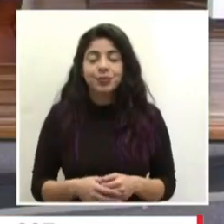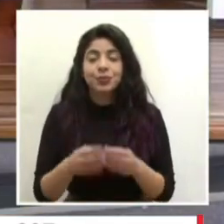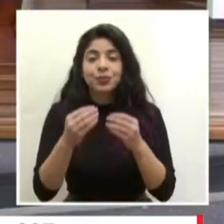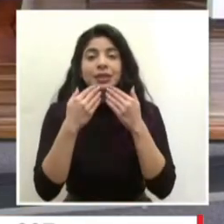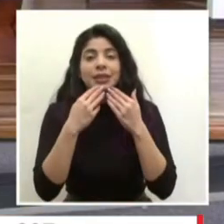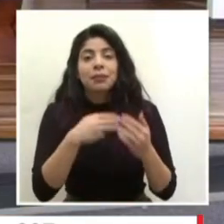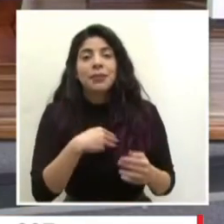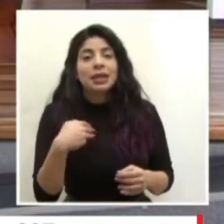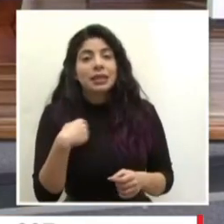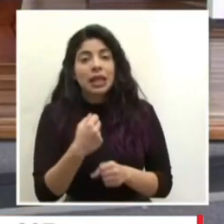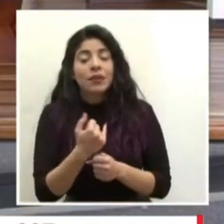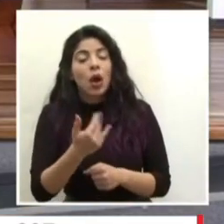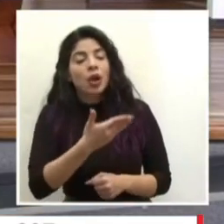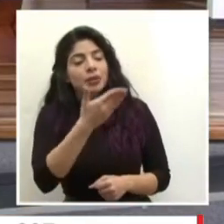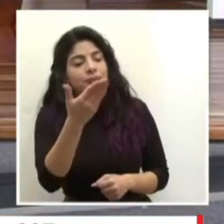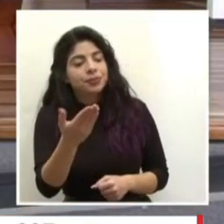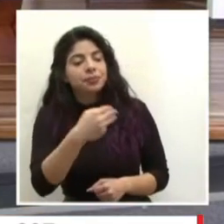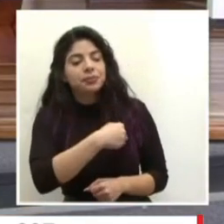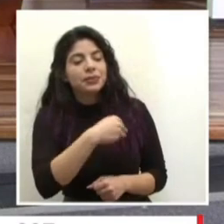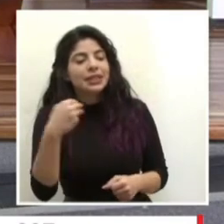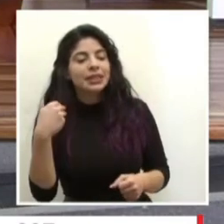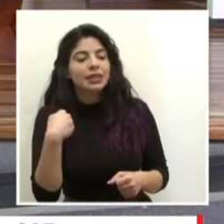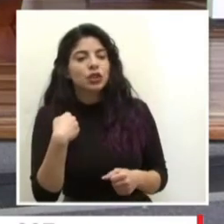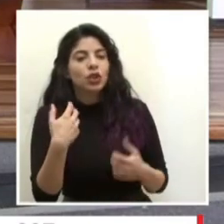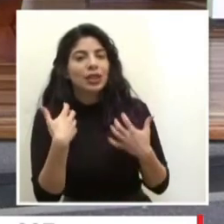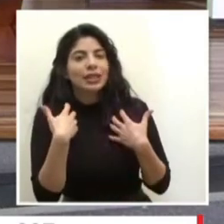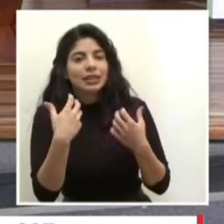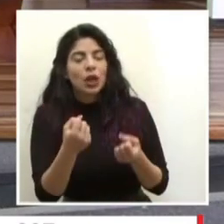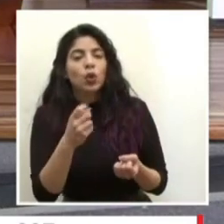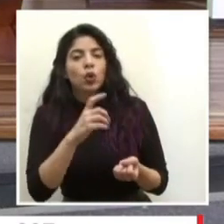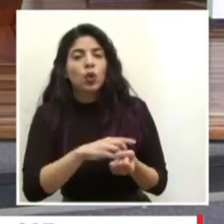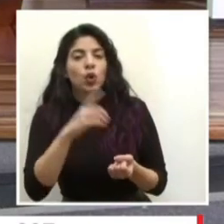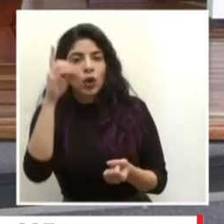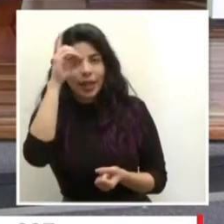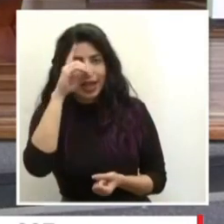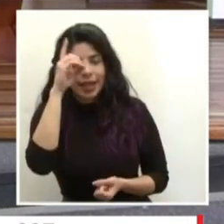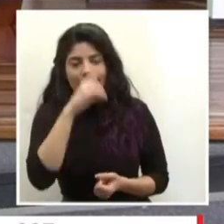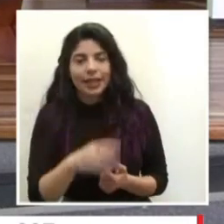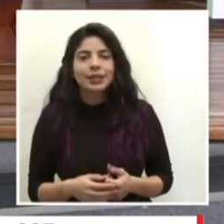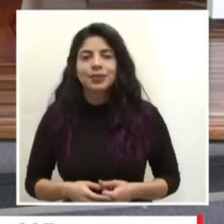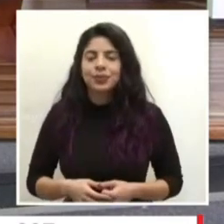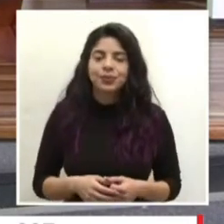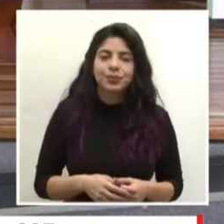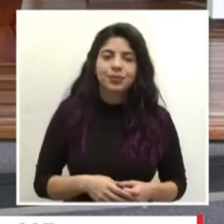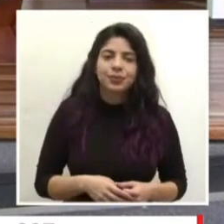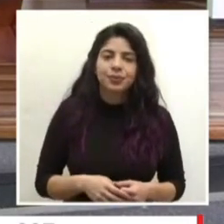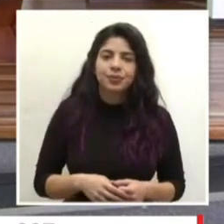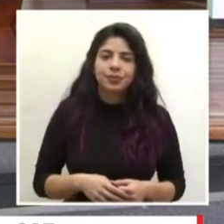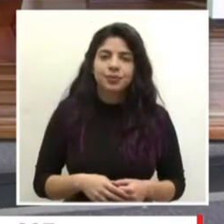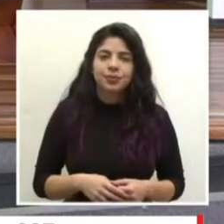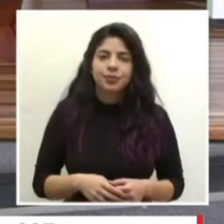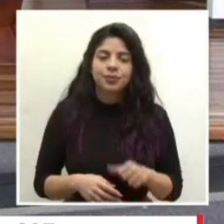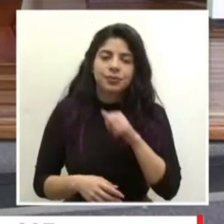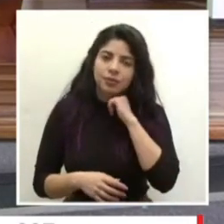a la ministra de Trabajo. Escuchamos al ministro de Salud, del doctor Daniel Salas.